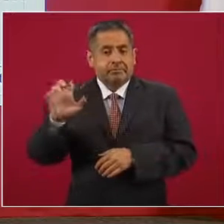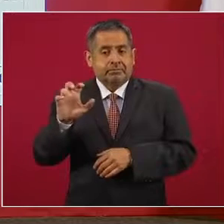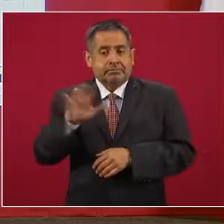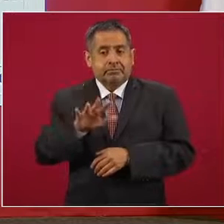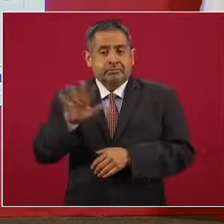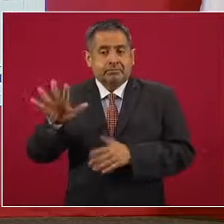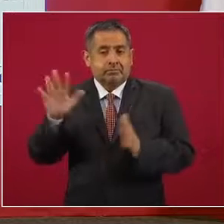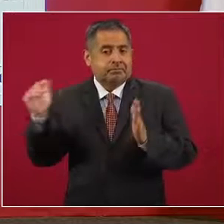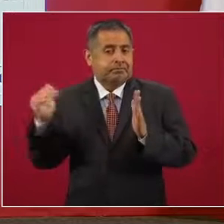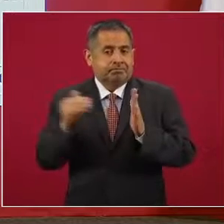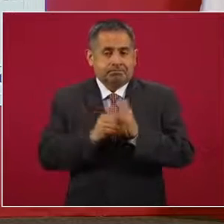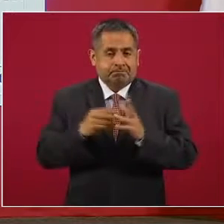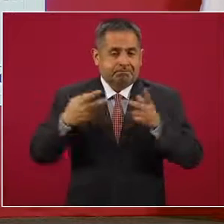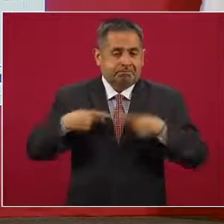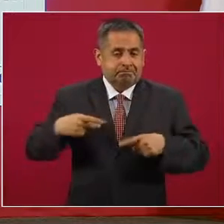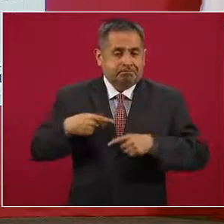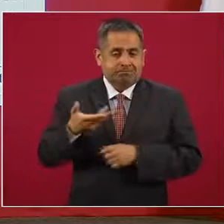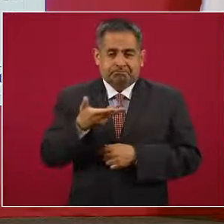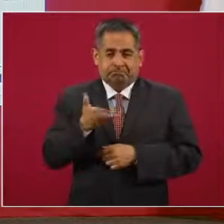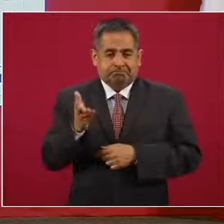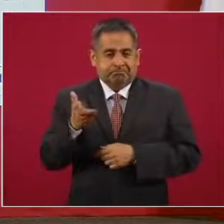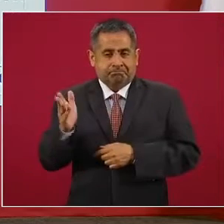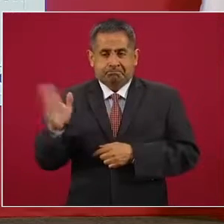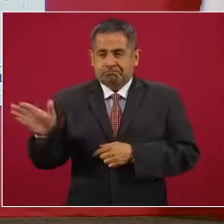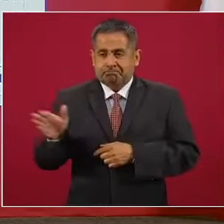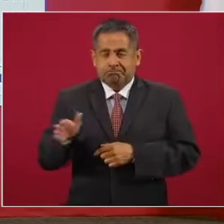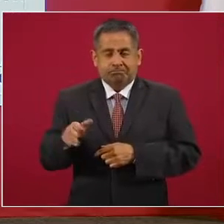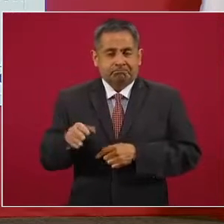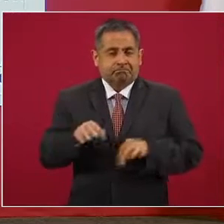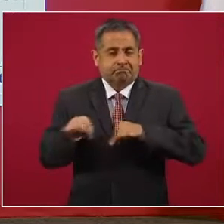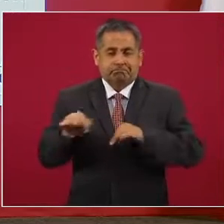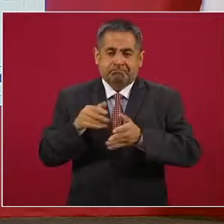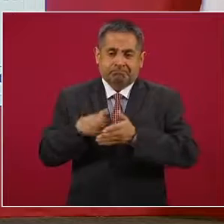555.000. Aquí tocamos fondo.